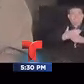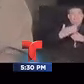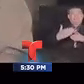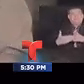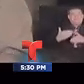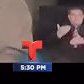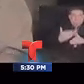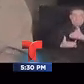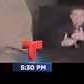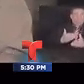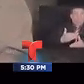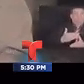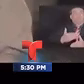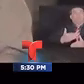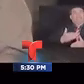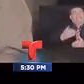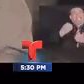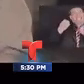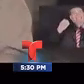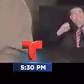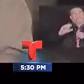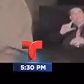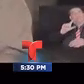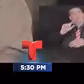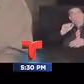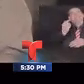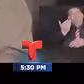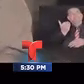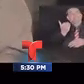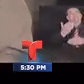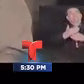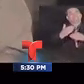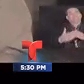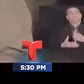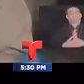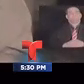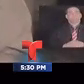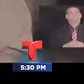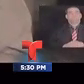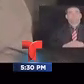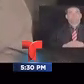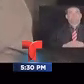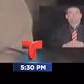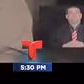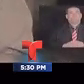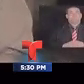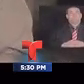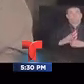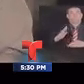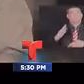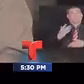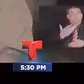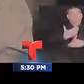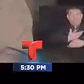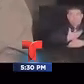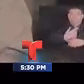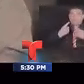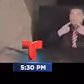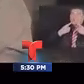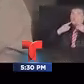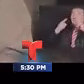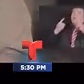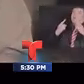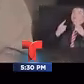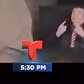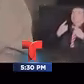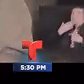completando su funcionamiento absoluto en enero del 2015. Estamos haciendo más con